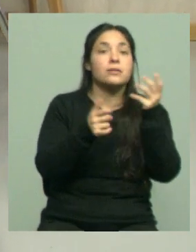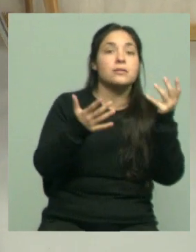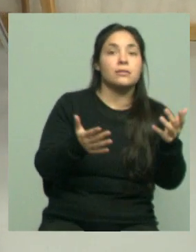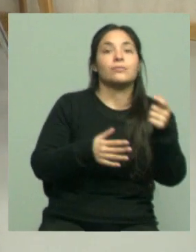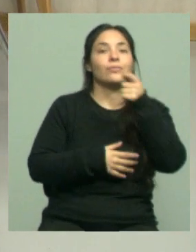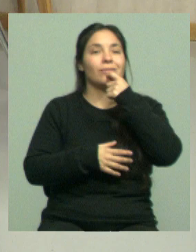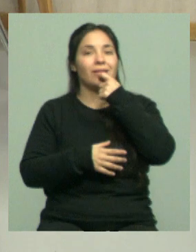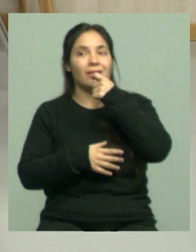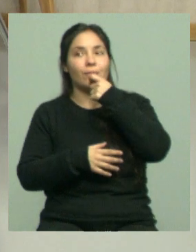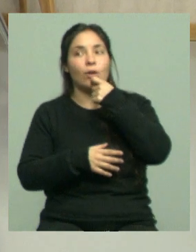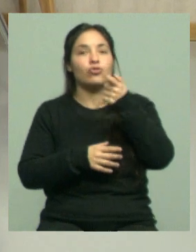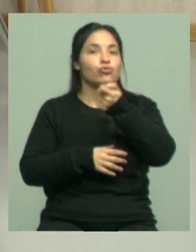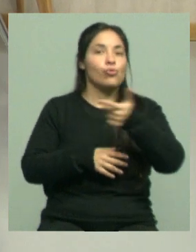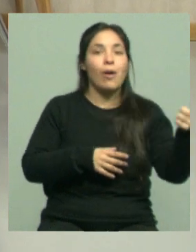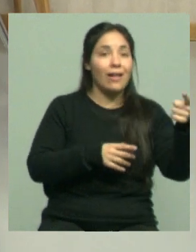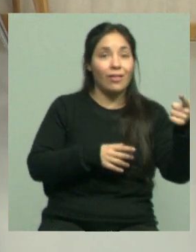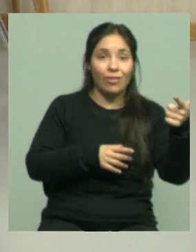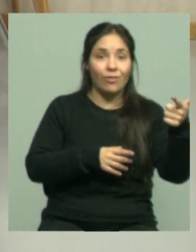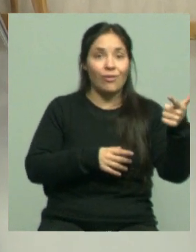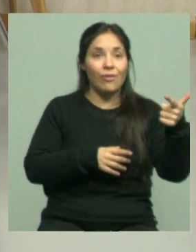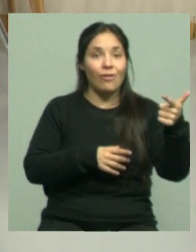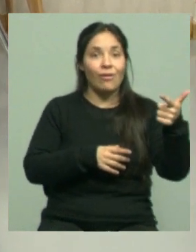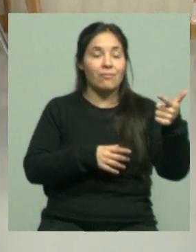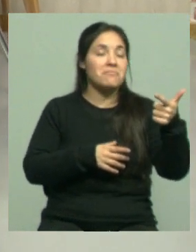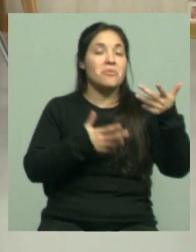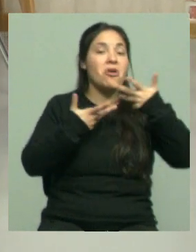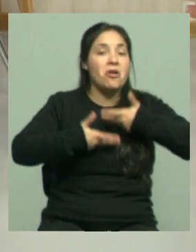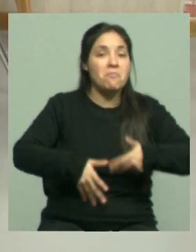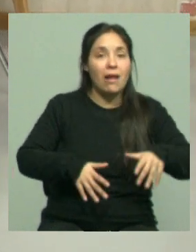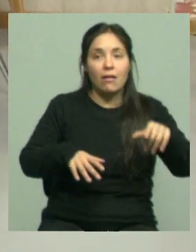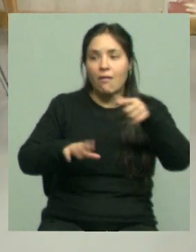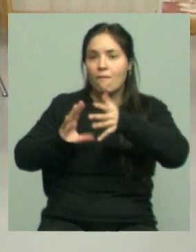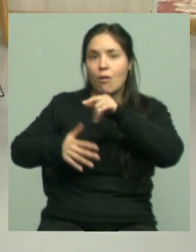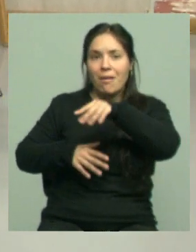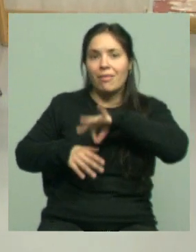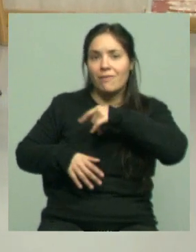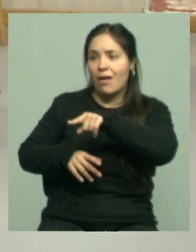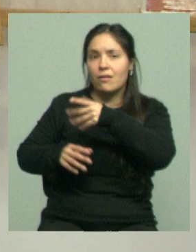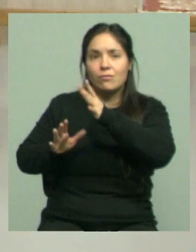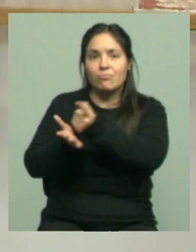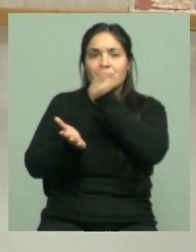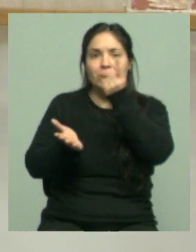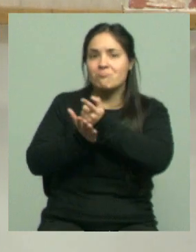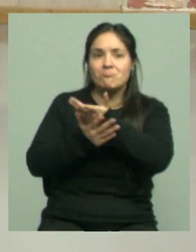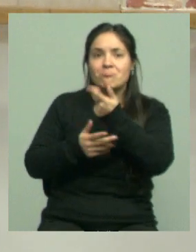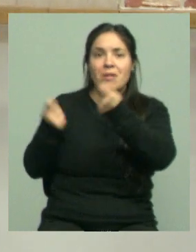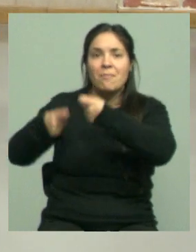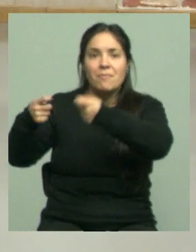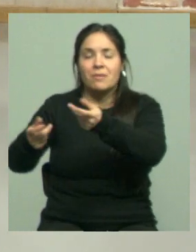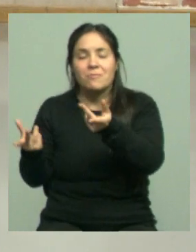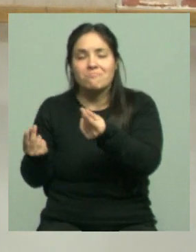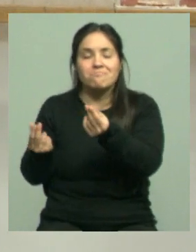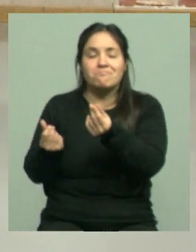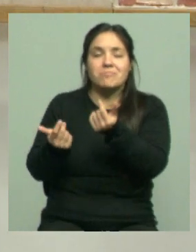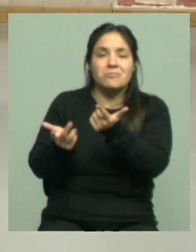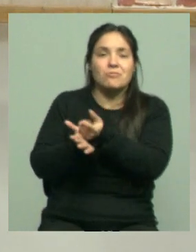quiero sobrevivir con un sueldo promedio, difícilmente tengo una vida así. Y claro, después se encuentran con esa realidad que termina siendo frustrante. Es